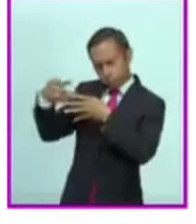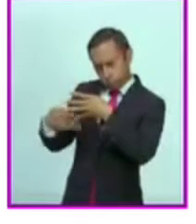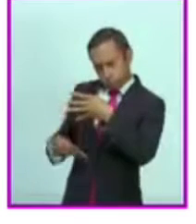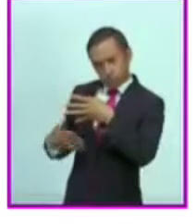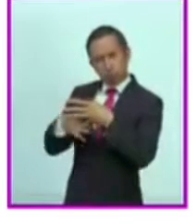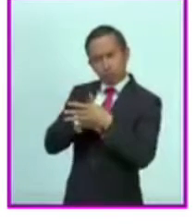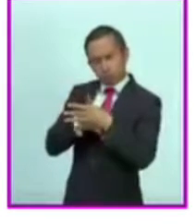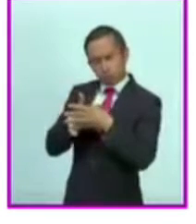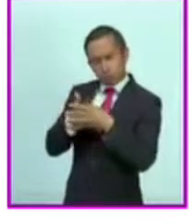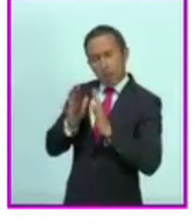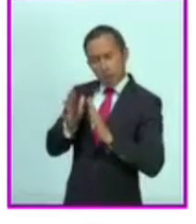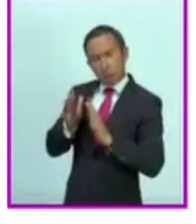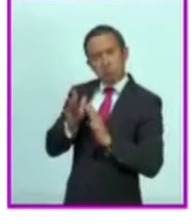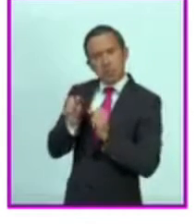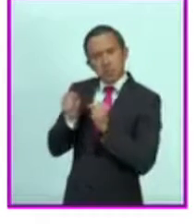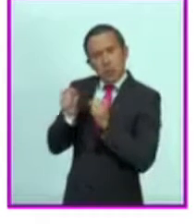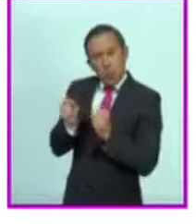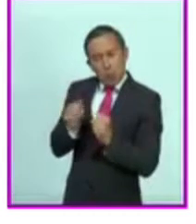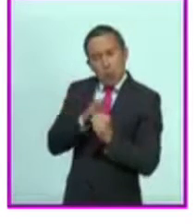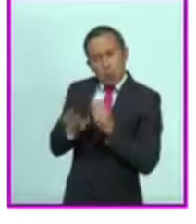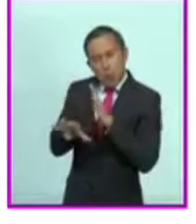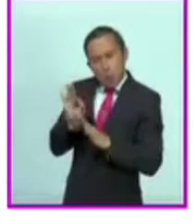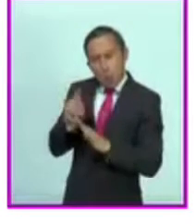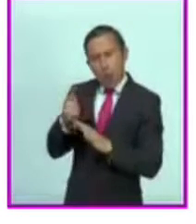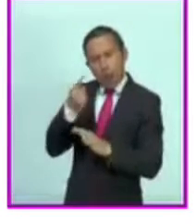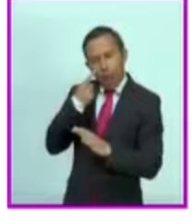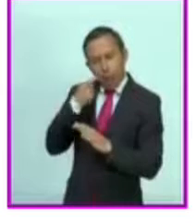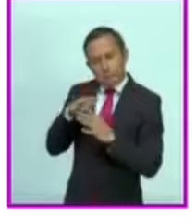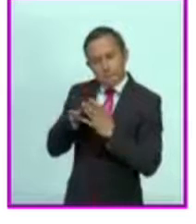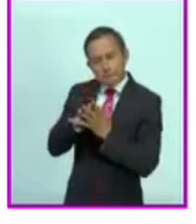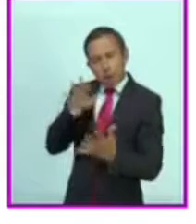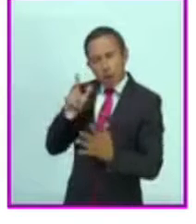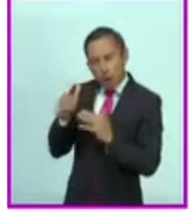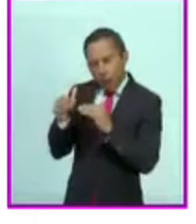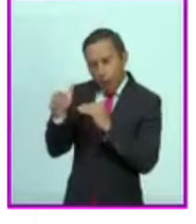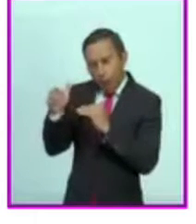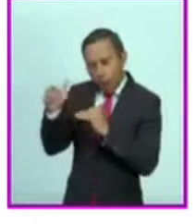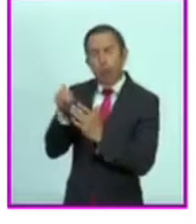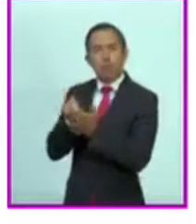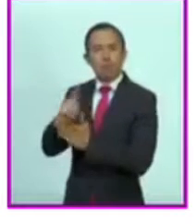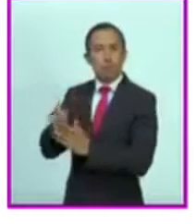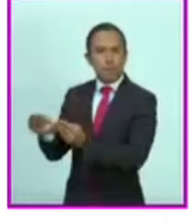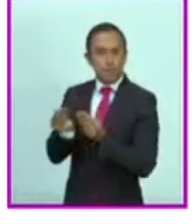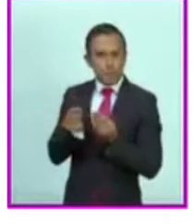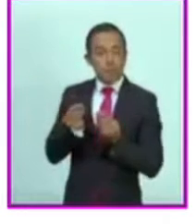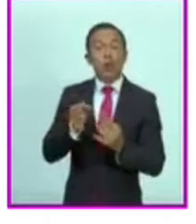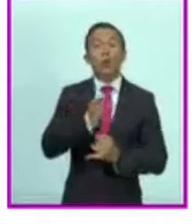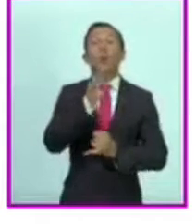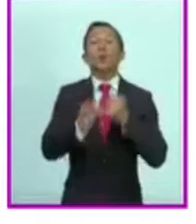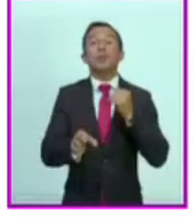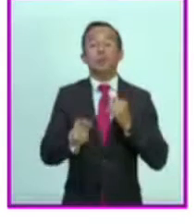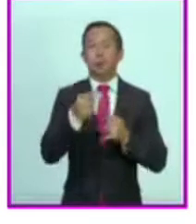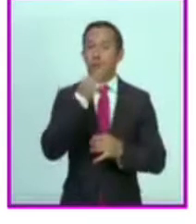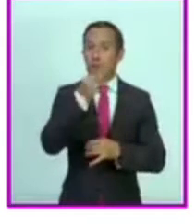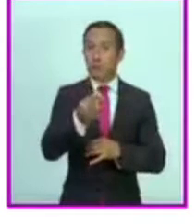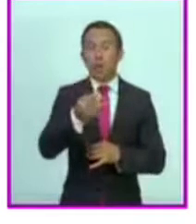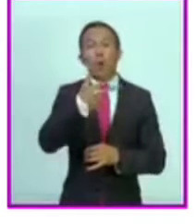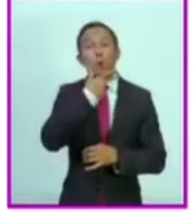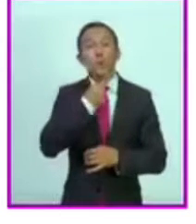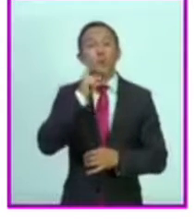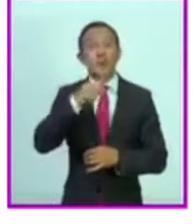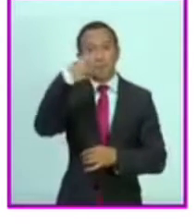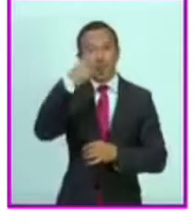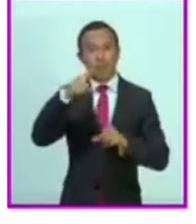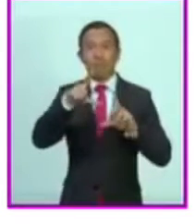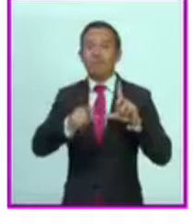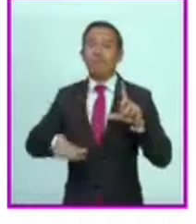las tendencias de la votación por último quiero felicitar a los millones de mexicanos que el día de hoy dedicaron tiempo al